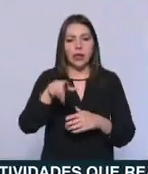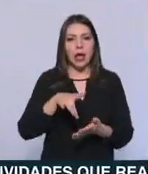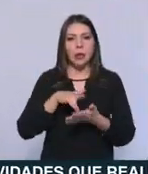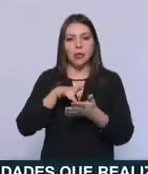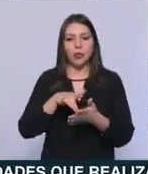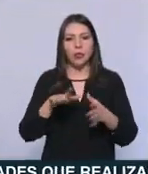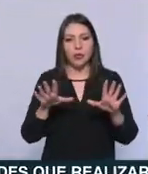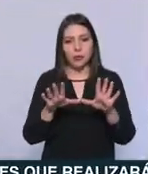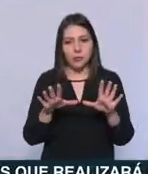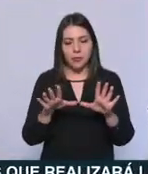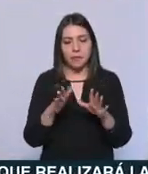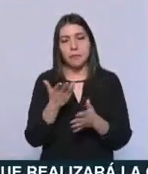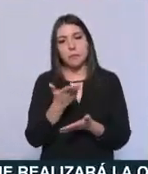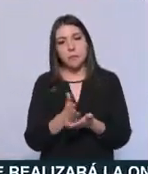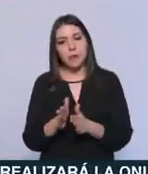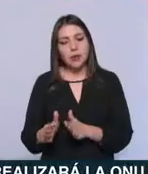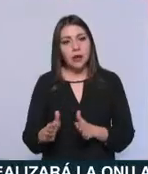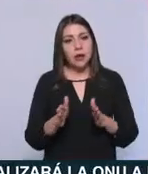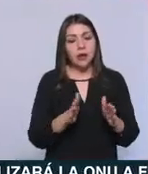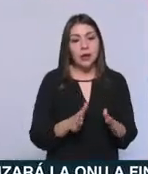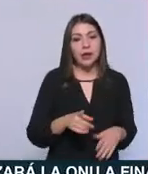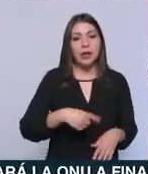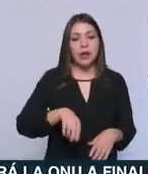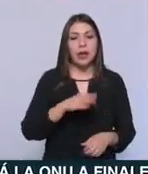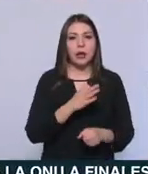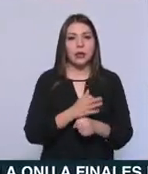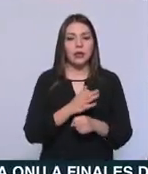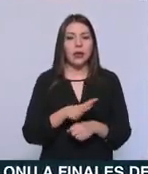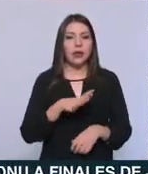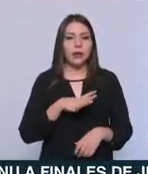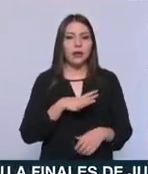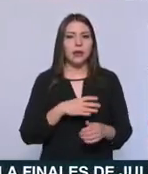de lo que ya se está